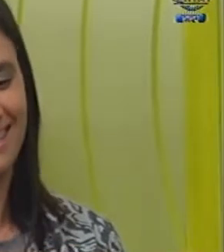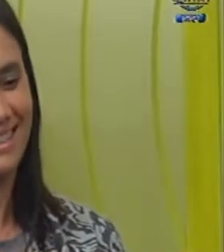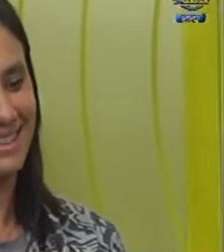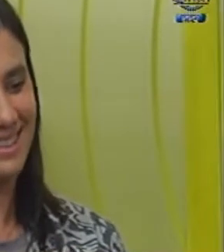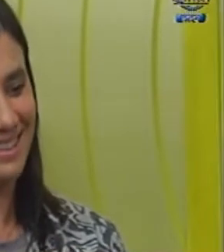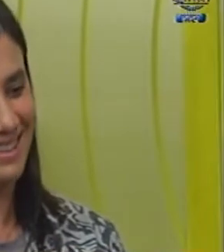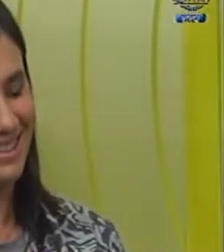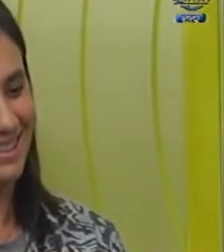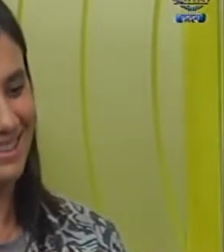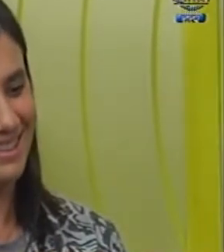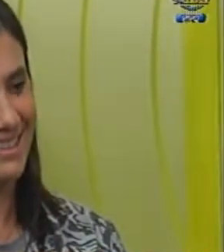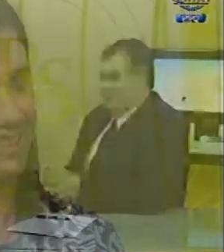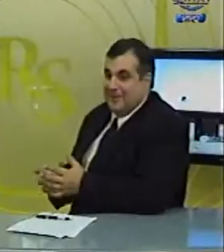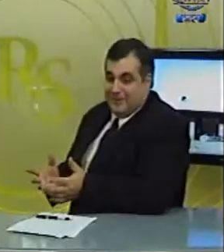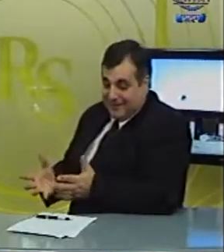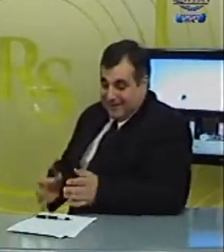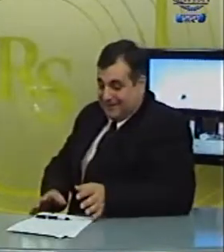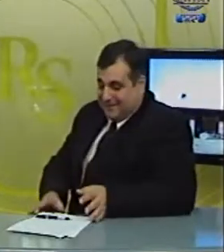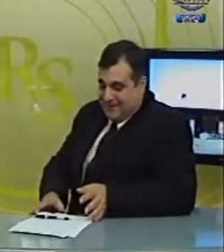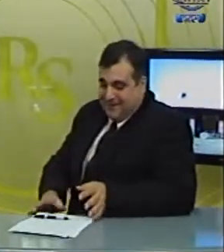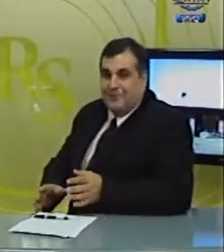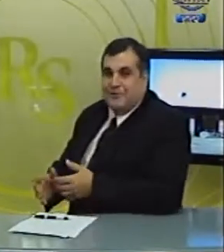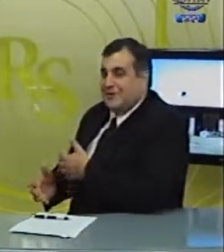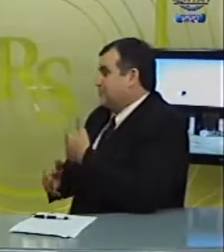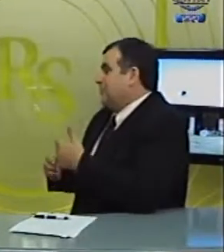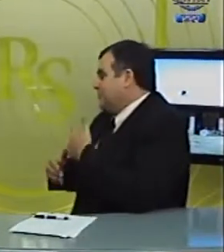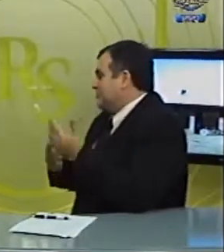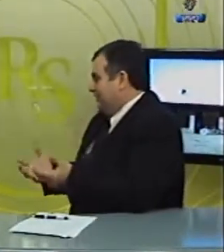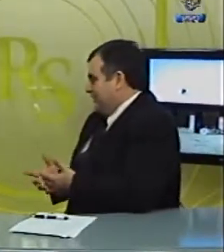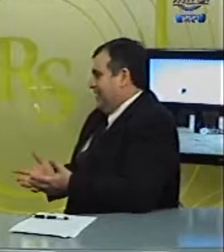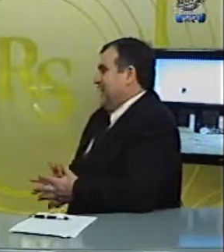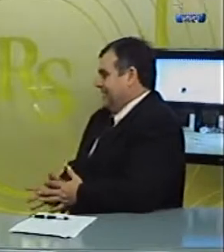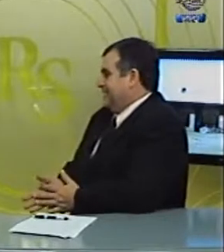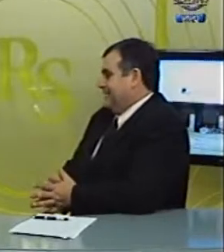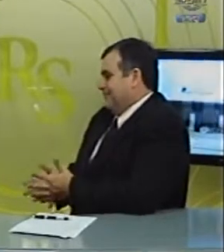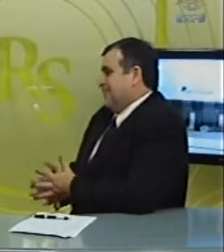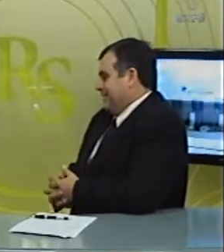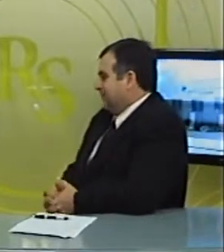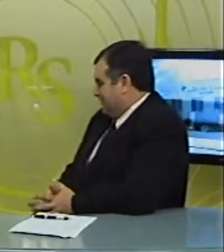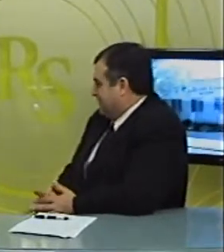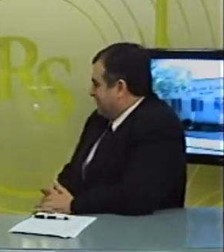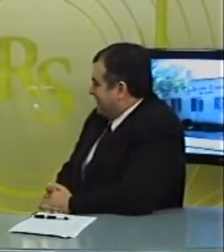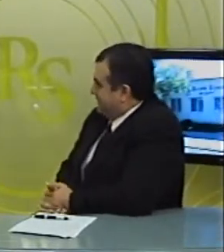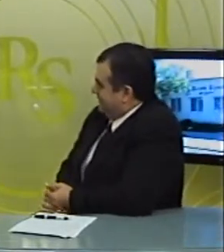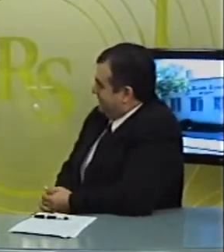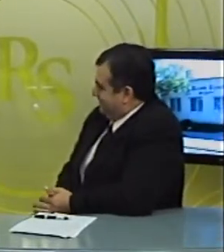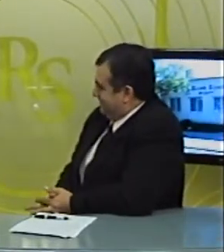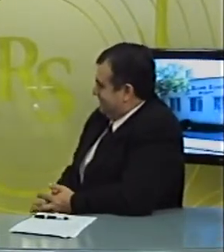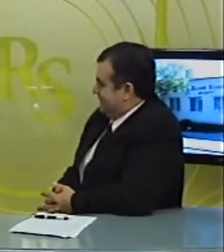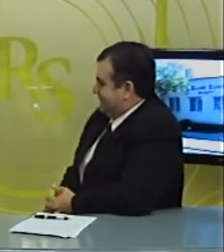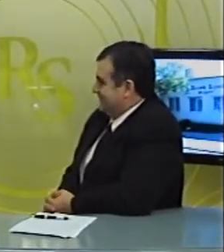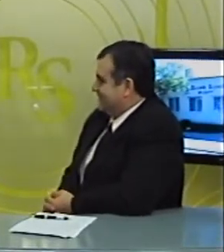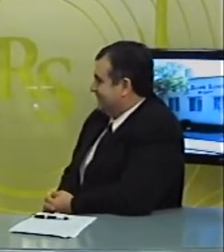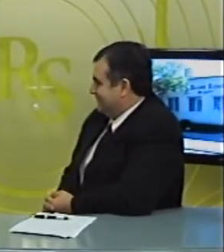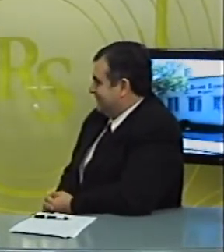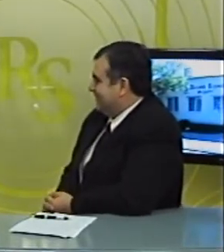verdad que te agradecemos mucho que te hayas llegado en otros estudios para hablar de este tema, que bueno, se habló mucho, se comentó y queríamos tener una palabra autorizada sobre esto. Bueno, gracias.